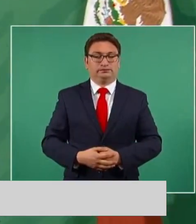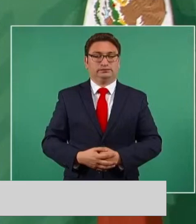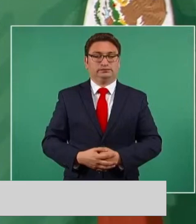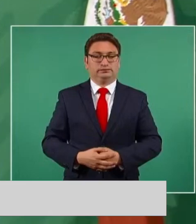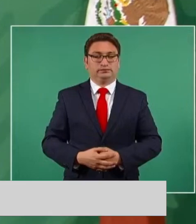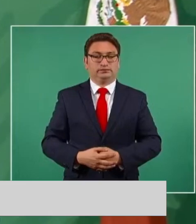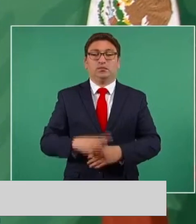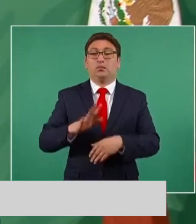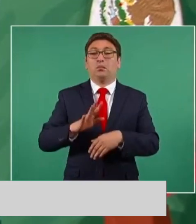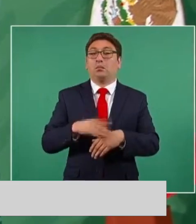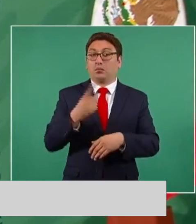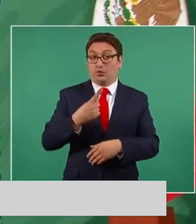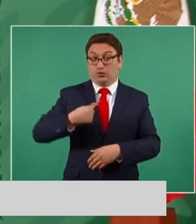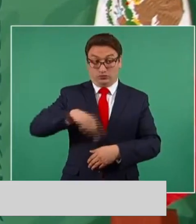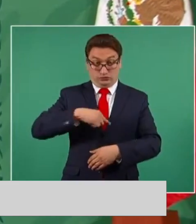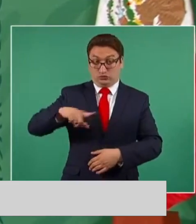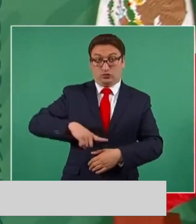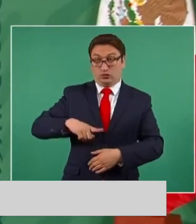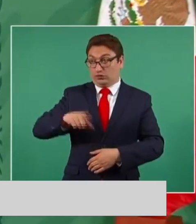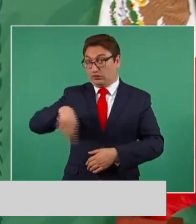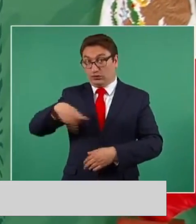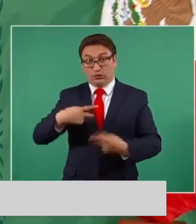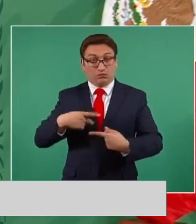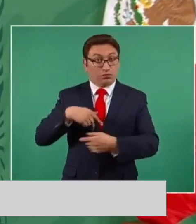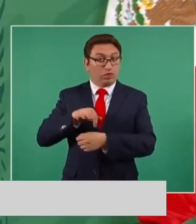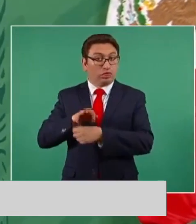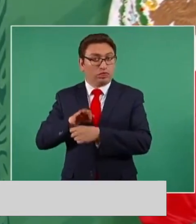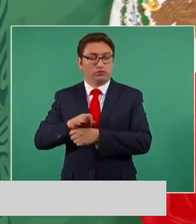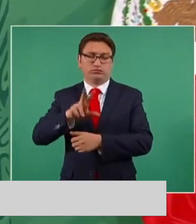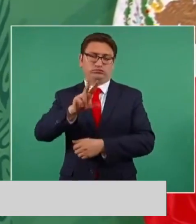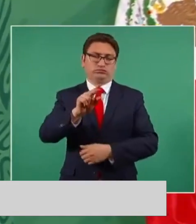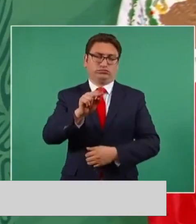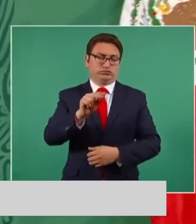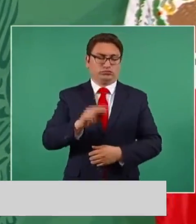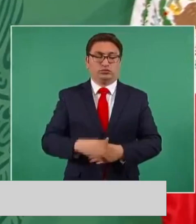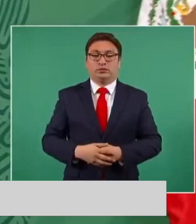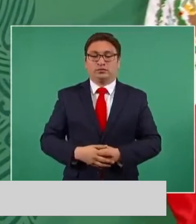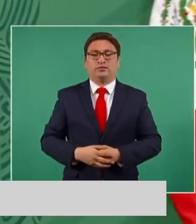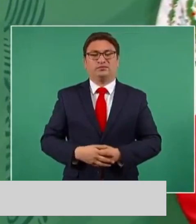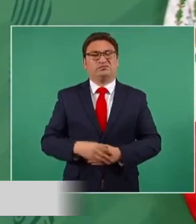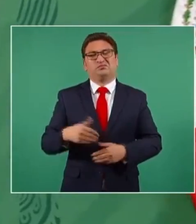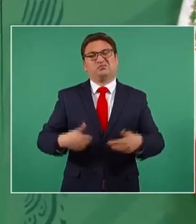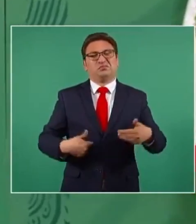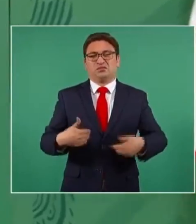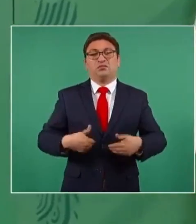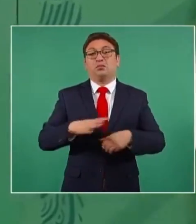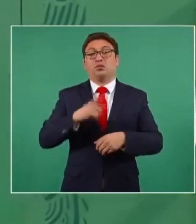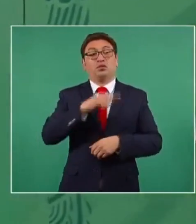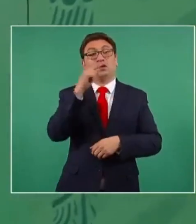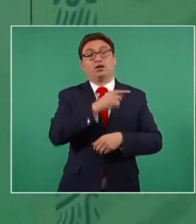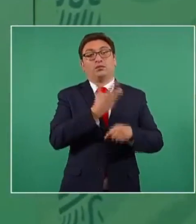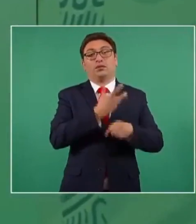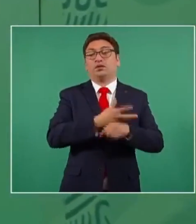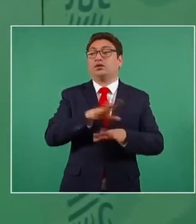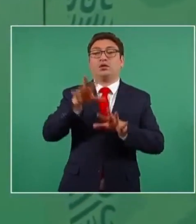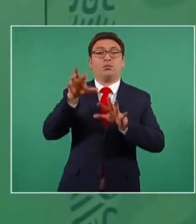él y son egoístas. Gabriel Cuadri es el virtual ganador de la Diputación Federal del Distrito 23 de la Ciudad de México, por la coalición Va por México, PRI,